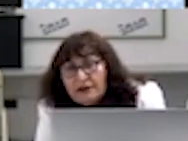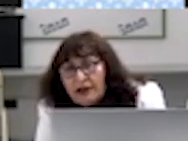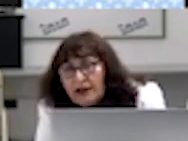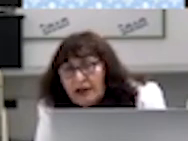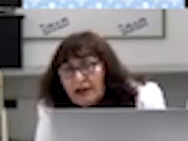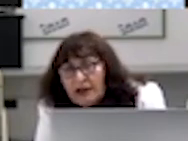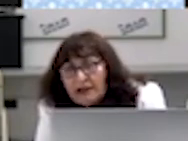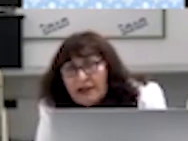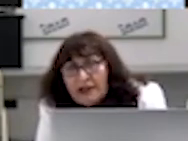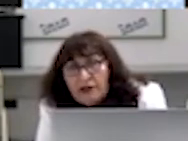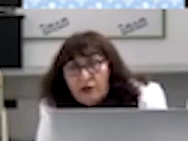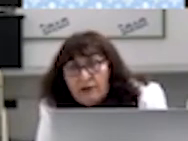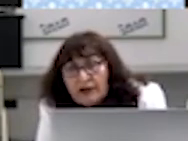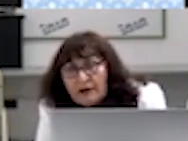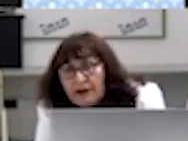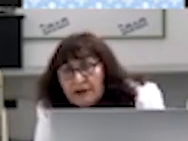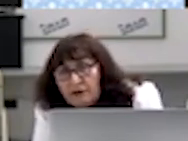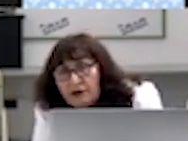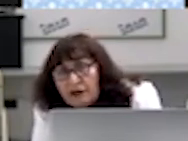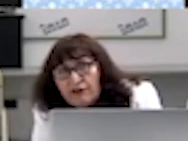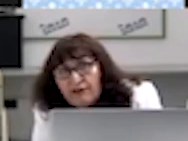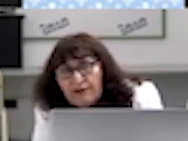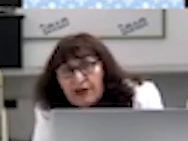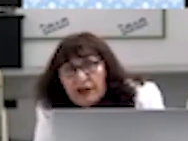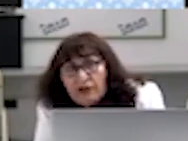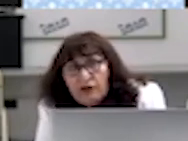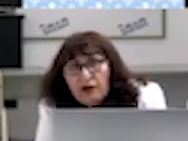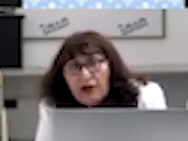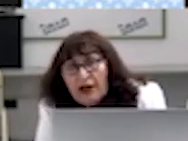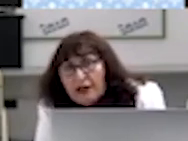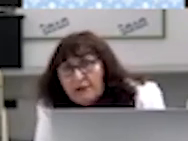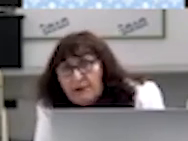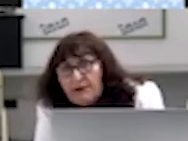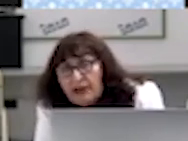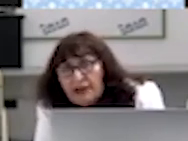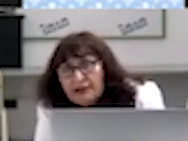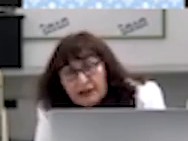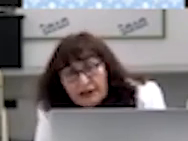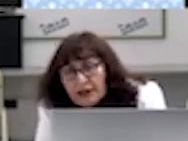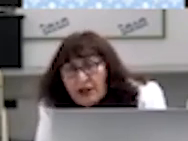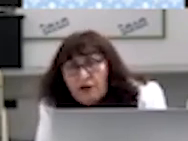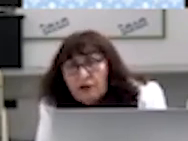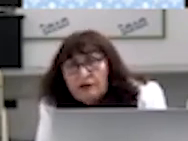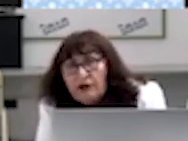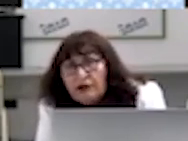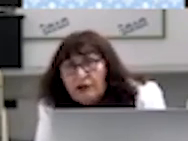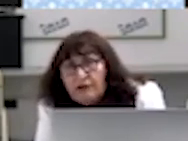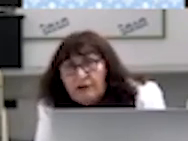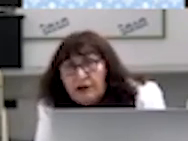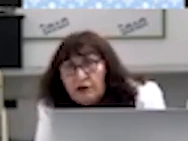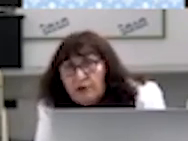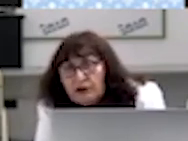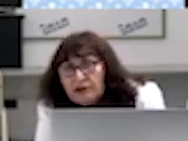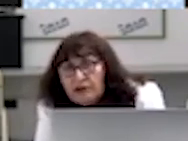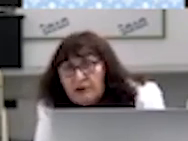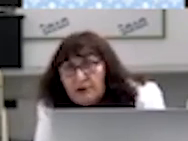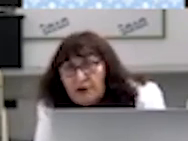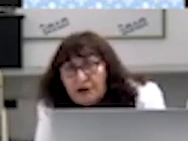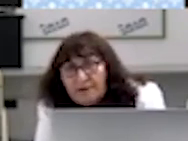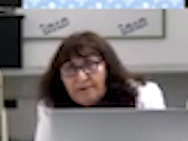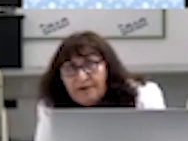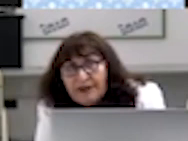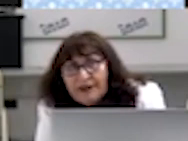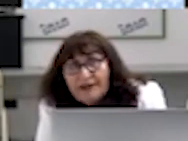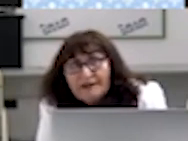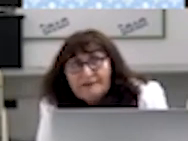es candidato a un marcapaso, un cardiodefibrilador. Hay arritmias malignas que tiene que colocarse un cardiodefibrilador porque ese es debido a